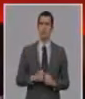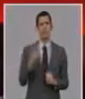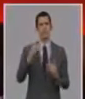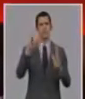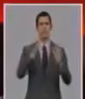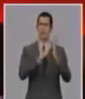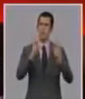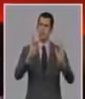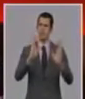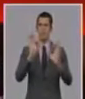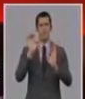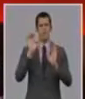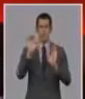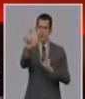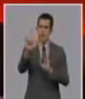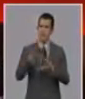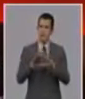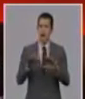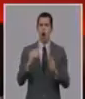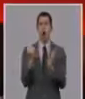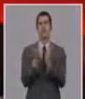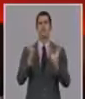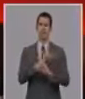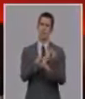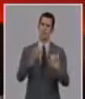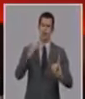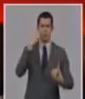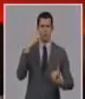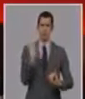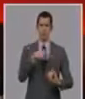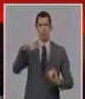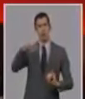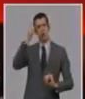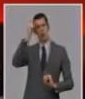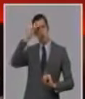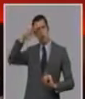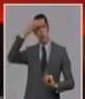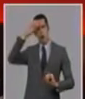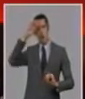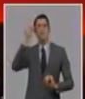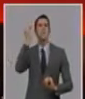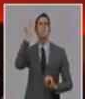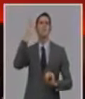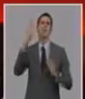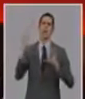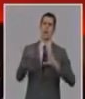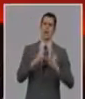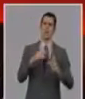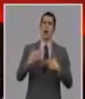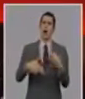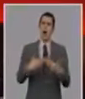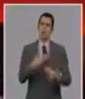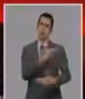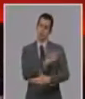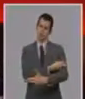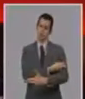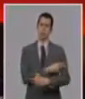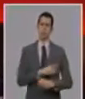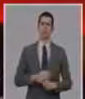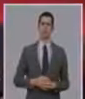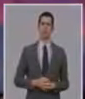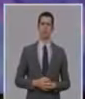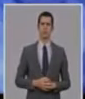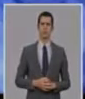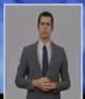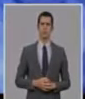final. Yo solamente quiero decir algo. El pueblo en general tiene que ser muy cuidadoso, porque